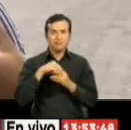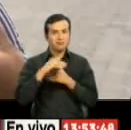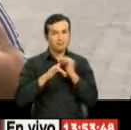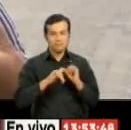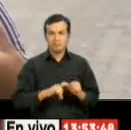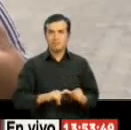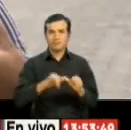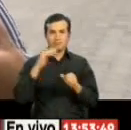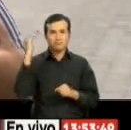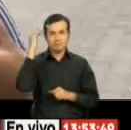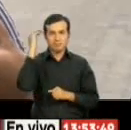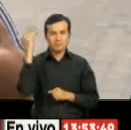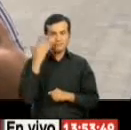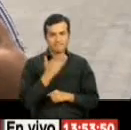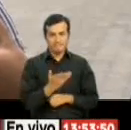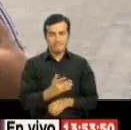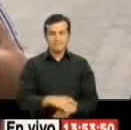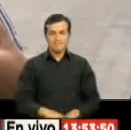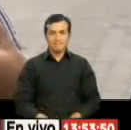proceso del nacional